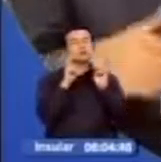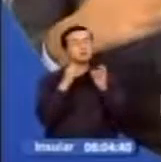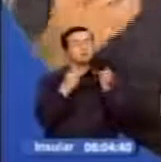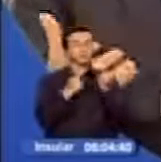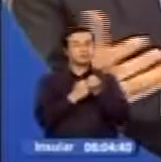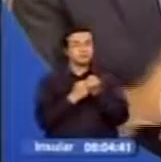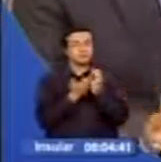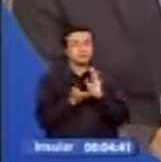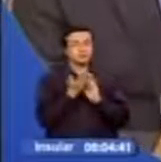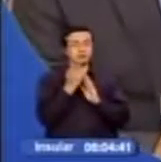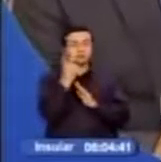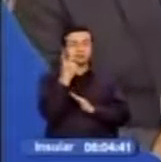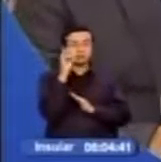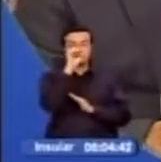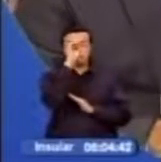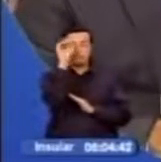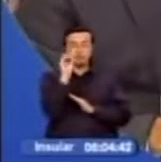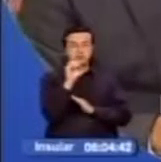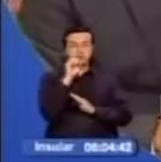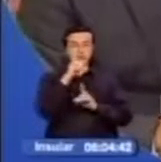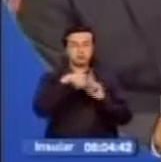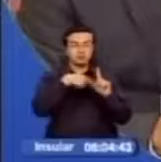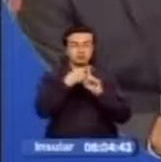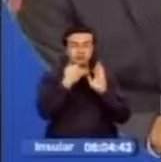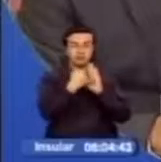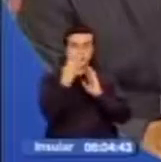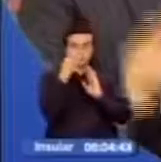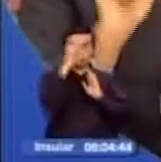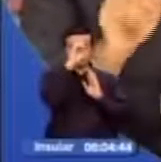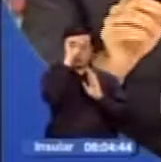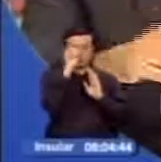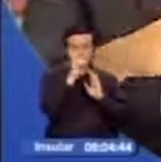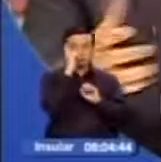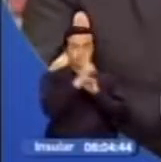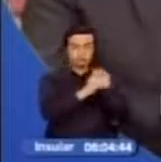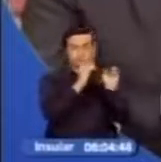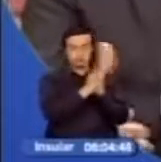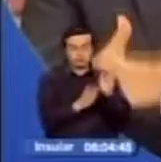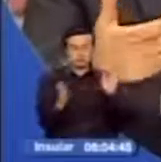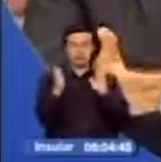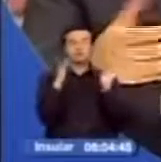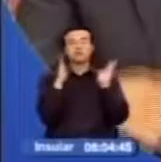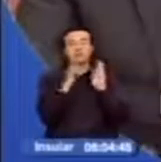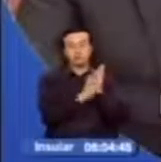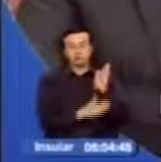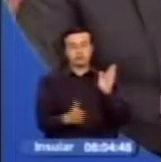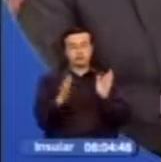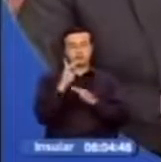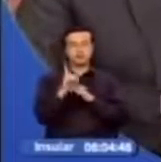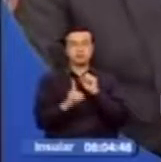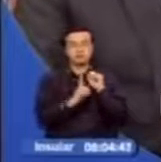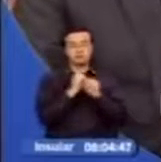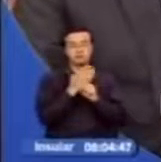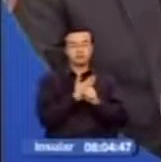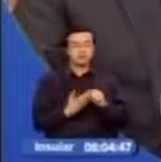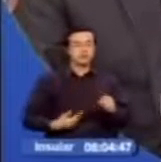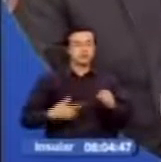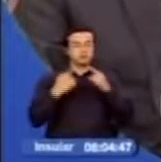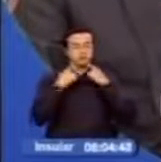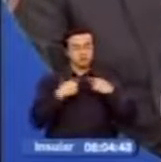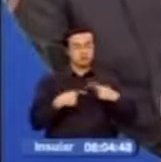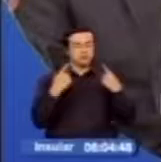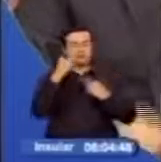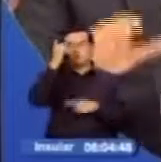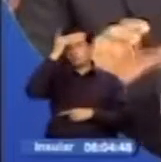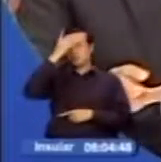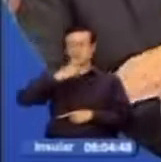la elevación de 2 puntos al impuesto a valor agregado, hasta por un año, es una medida temporal, ha sido muy enfático el presidente en precisar eso, una